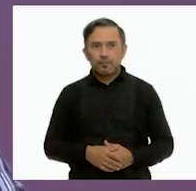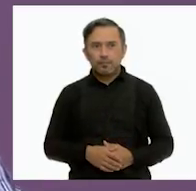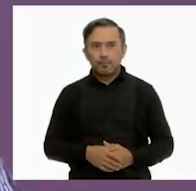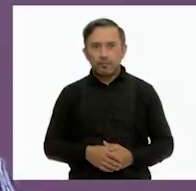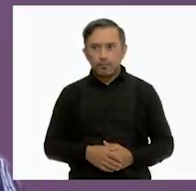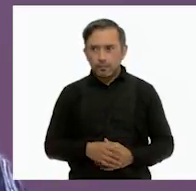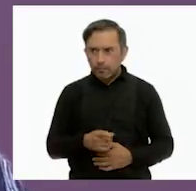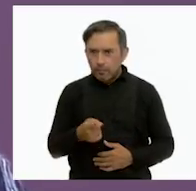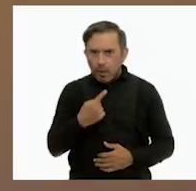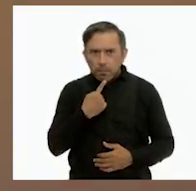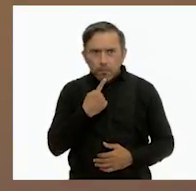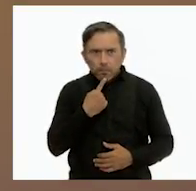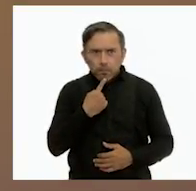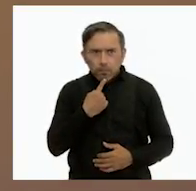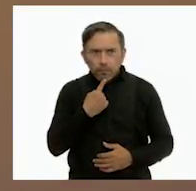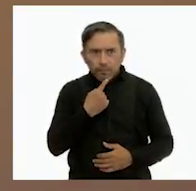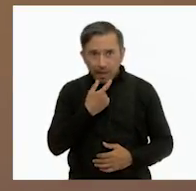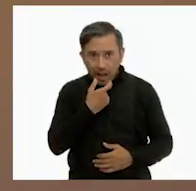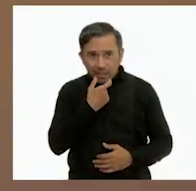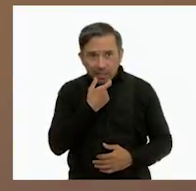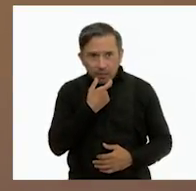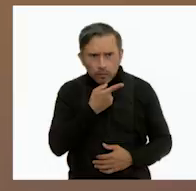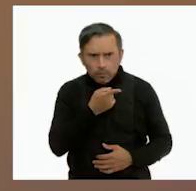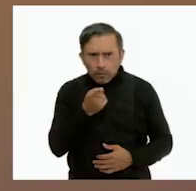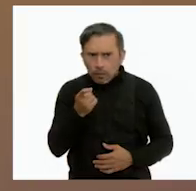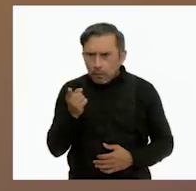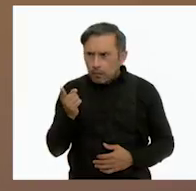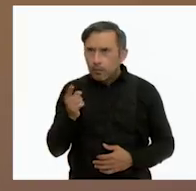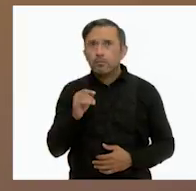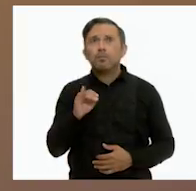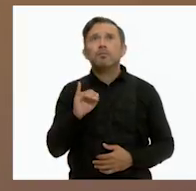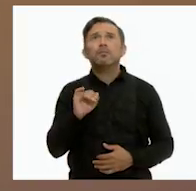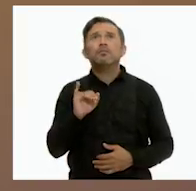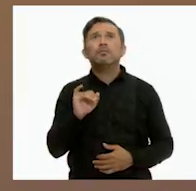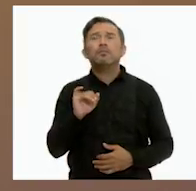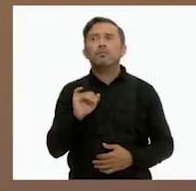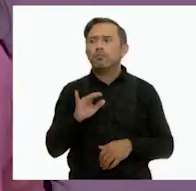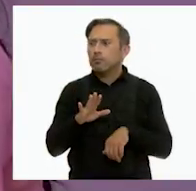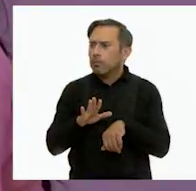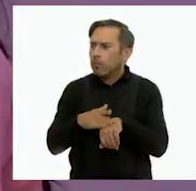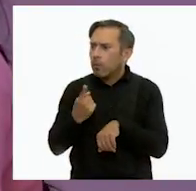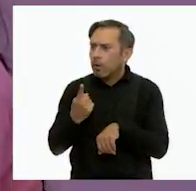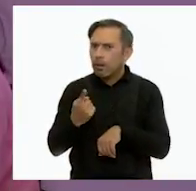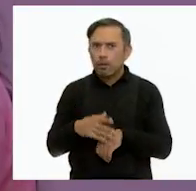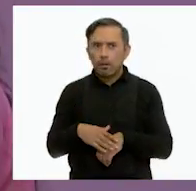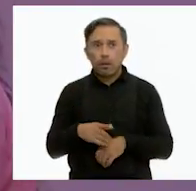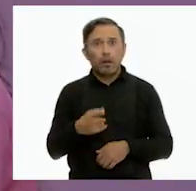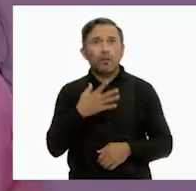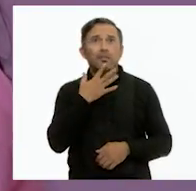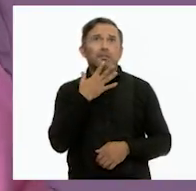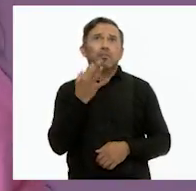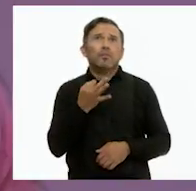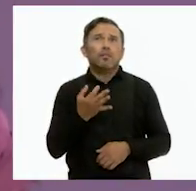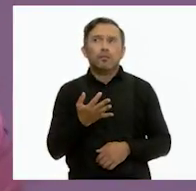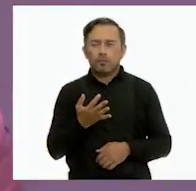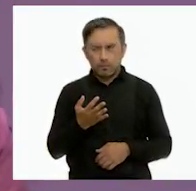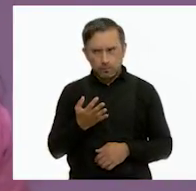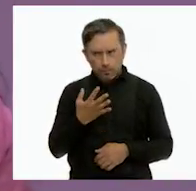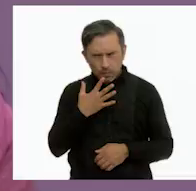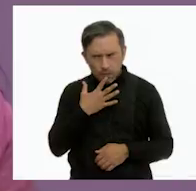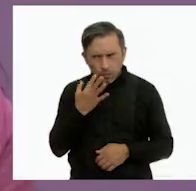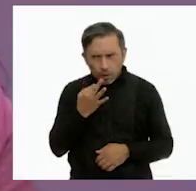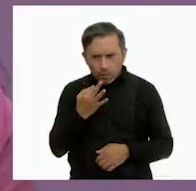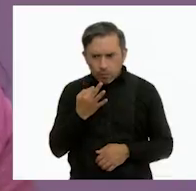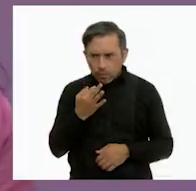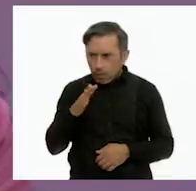¿Están comiendo galletas? Sí. ¿Por qué? Están buenas. ¿Están buenas? ¿Pero qué